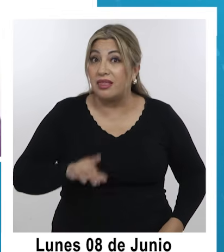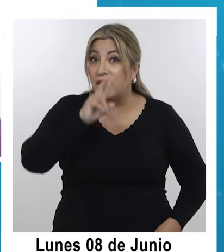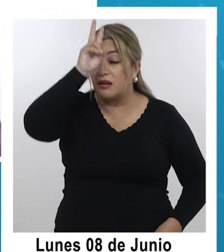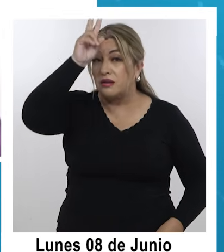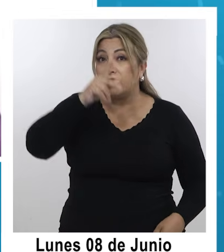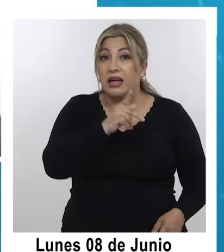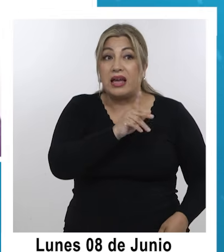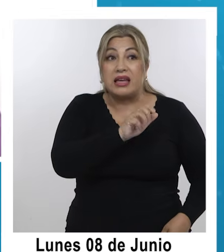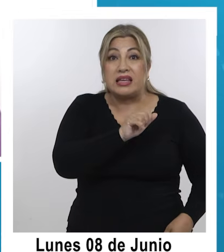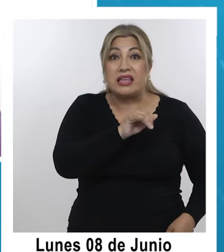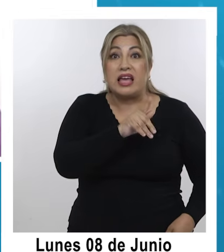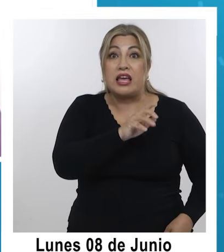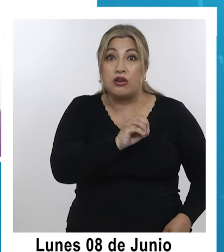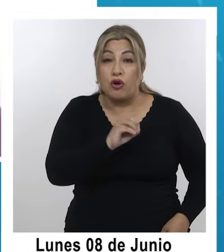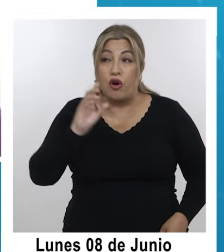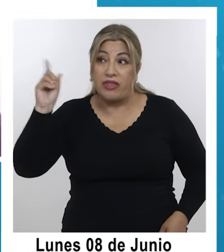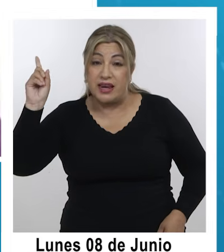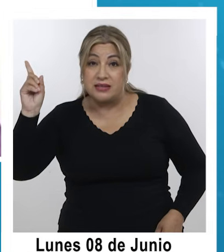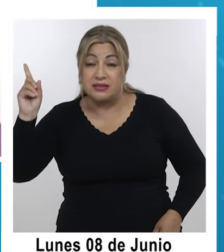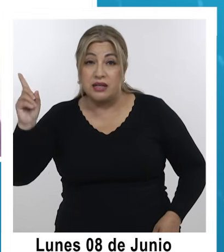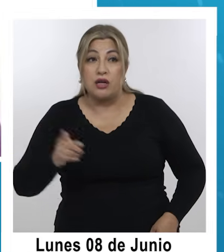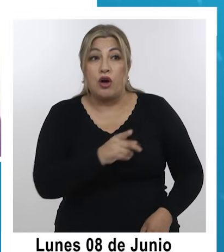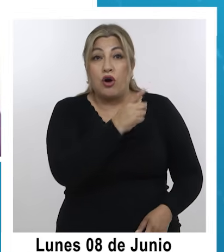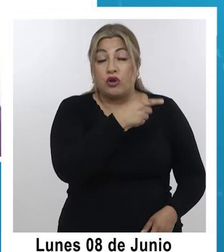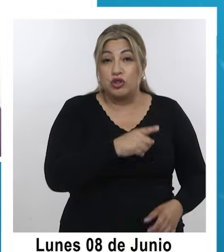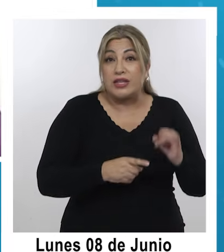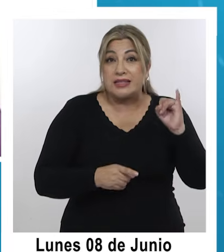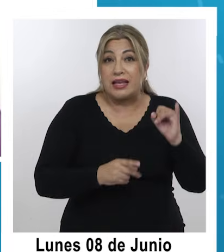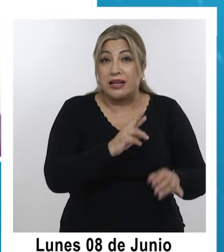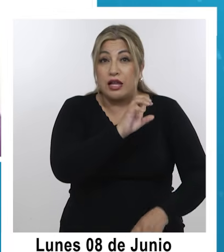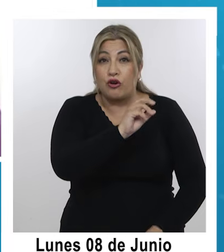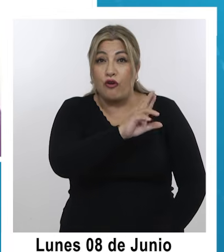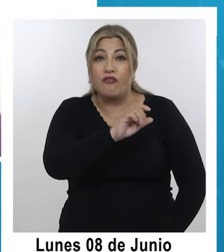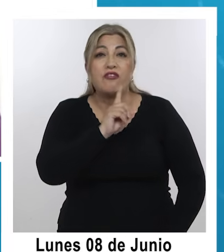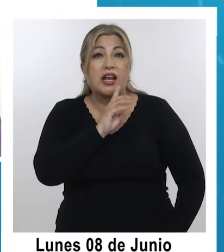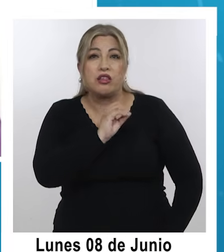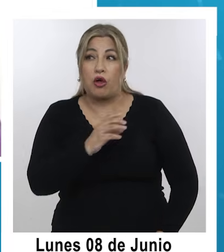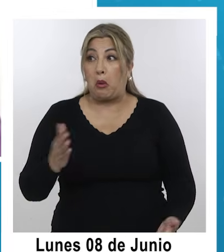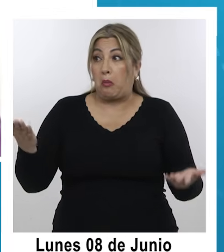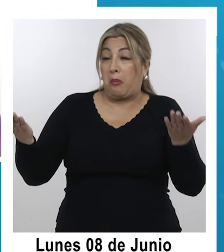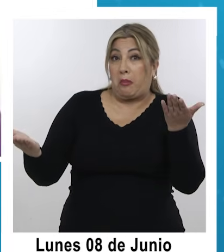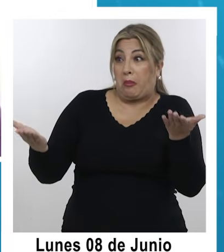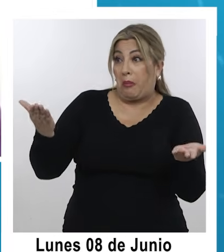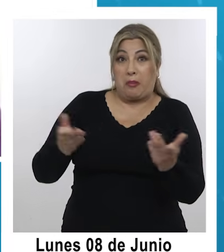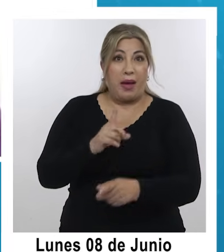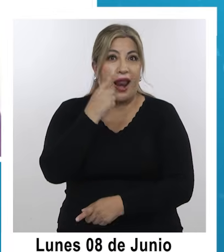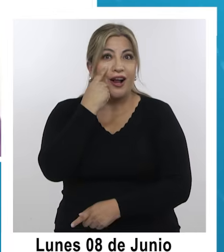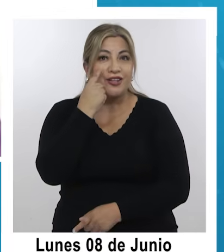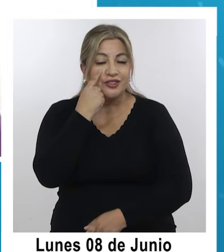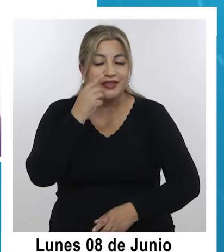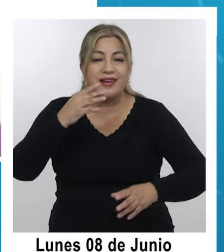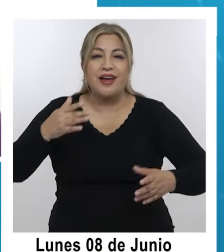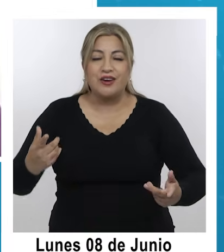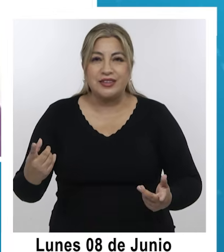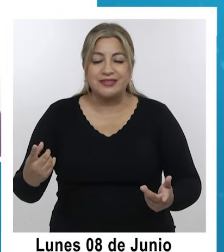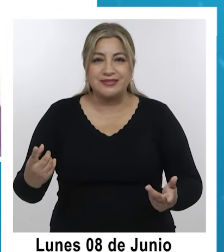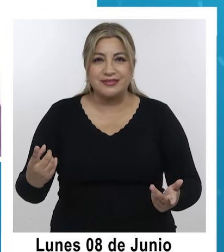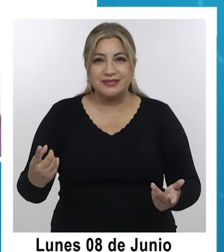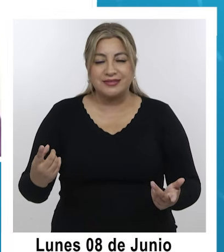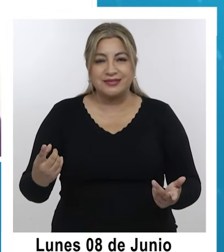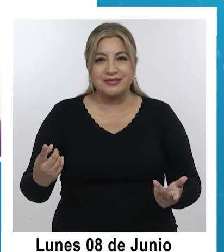¿Keiko Fujimori por la derecha o Roberto Sánchez por la izquierda? Para saber del tema, estamos con